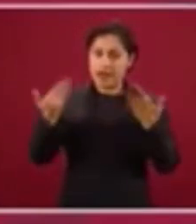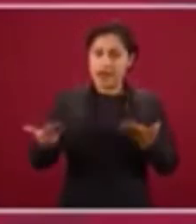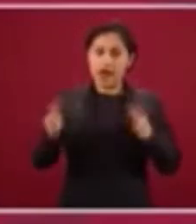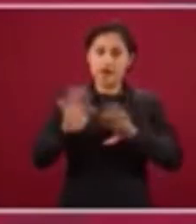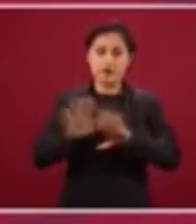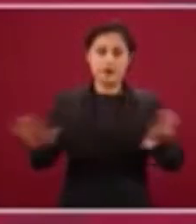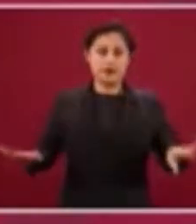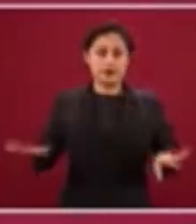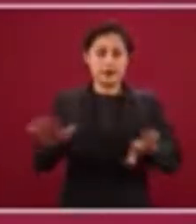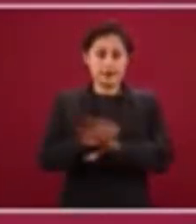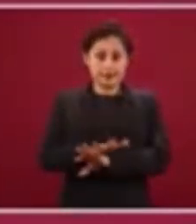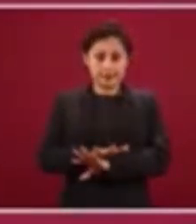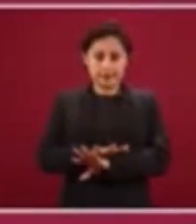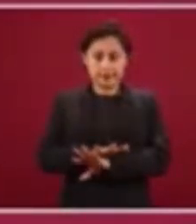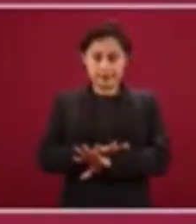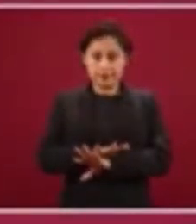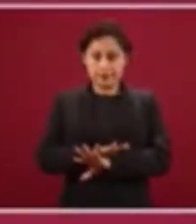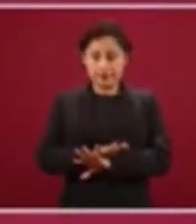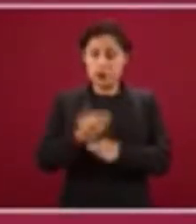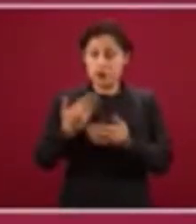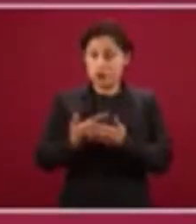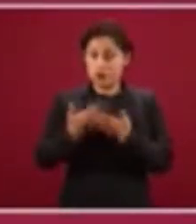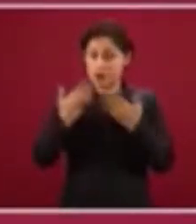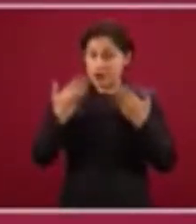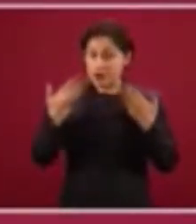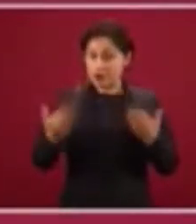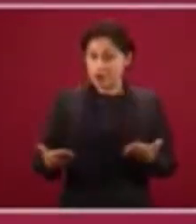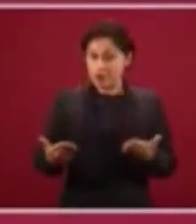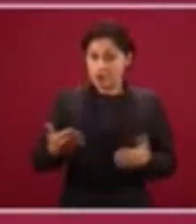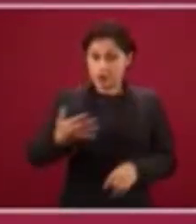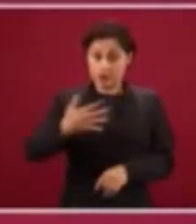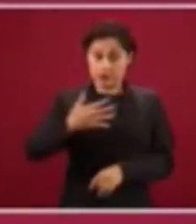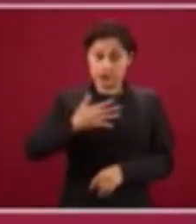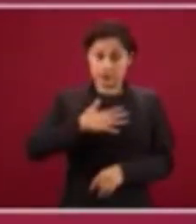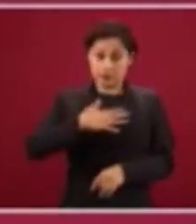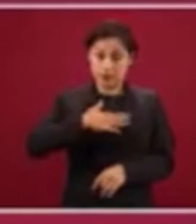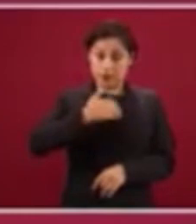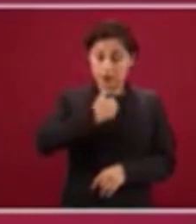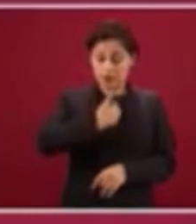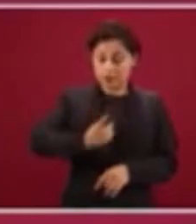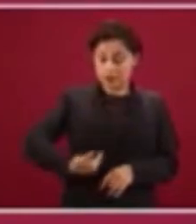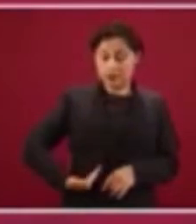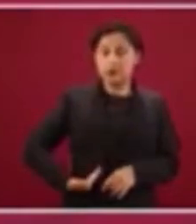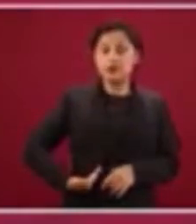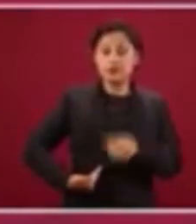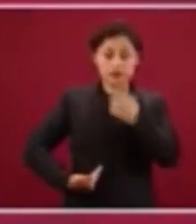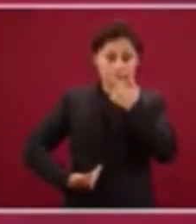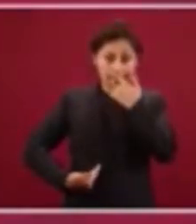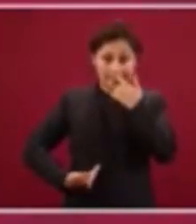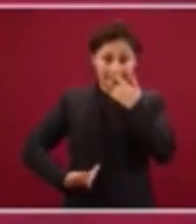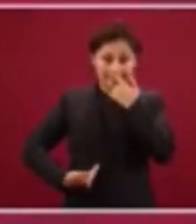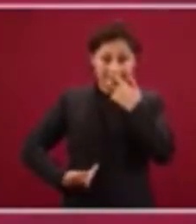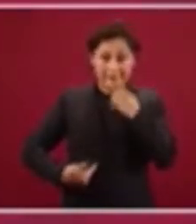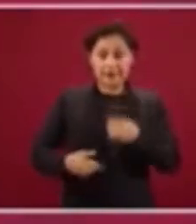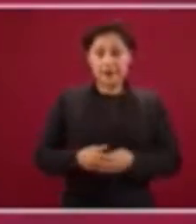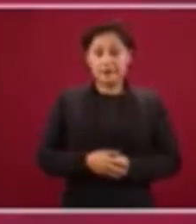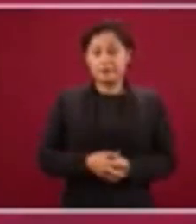presidente en este aspecto se entera